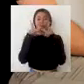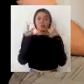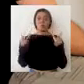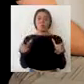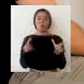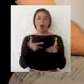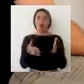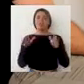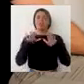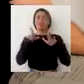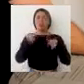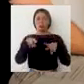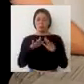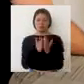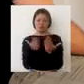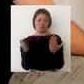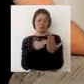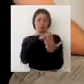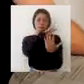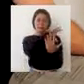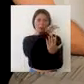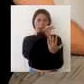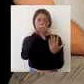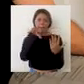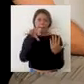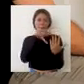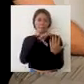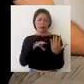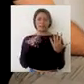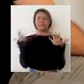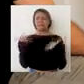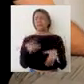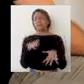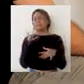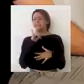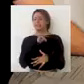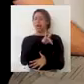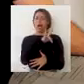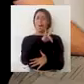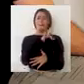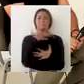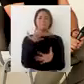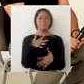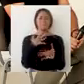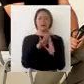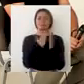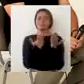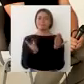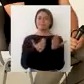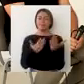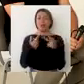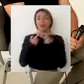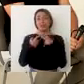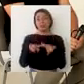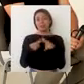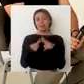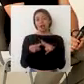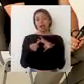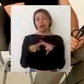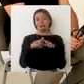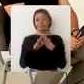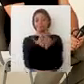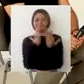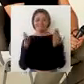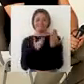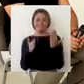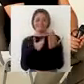apasionado lector de cómics y historietas. Y pues a partir de eso estamos desarrollando el taller de lectores de historietas de